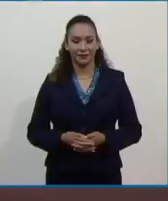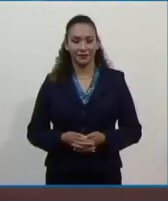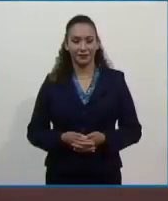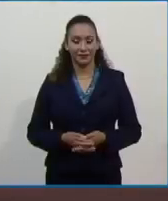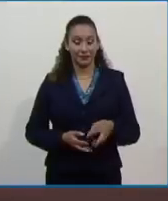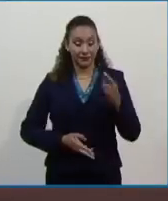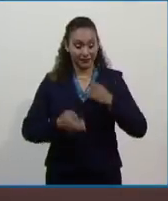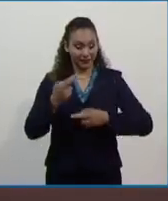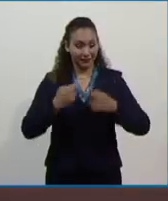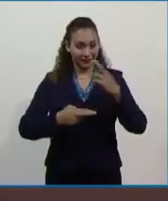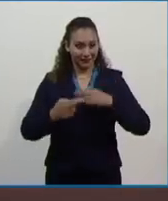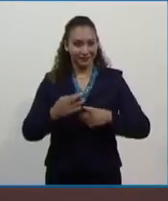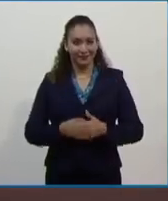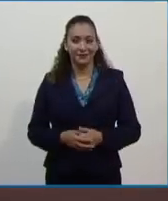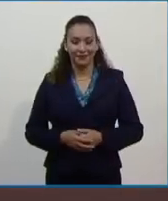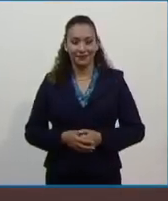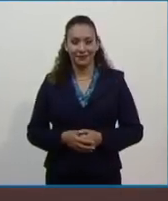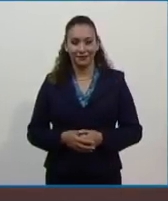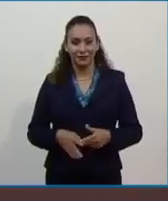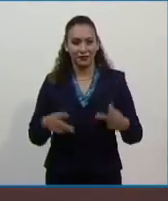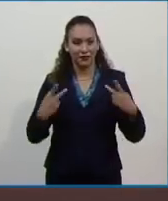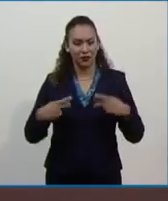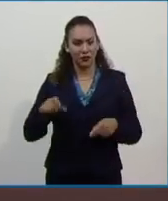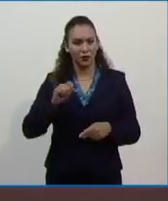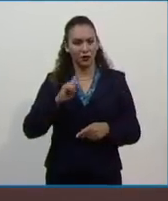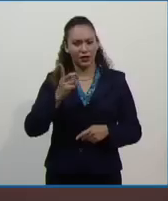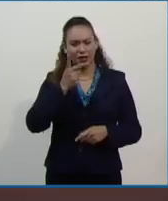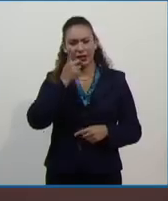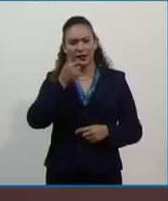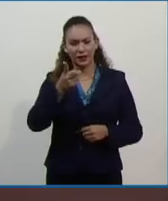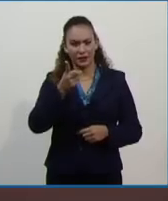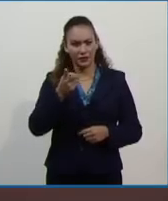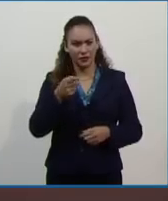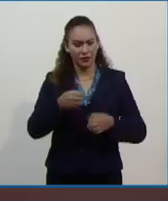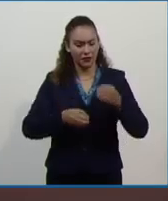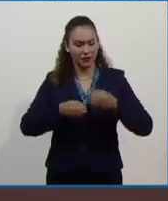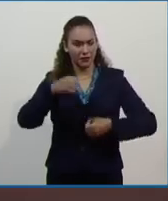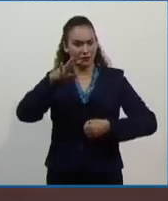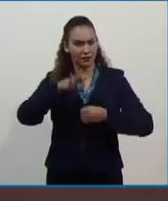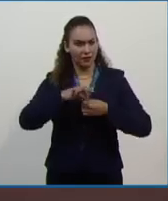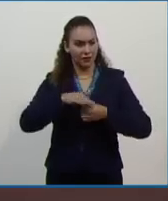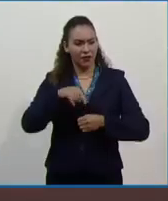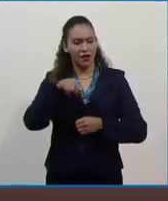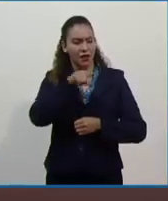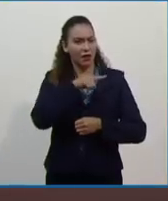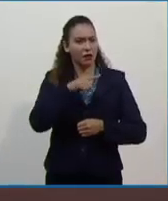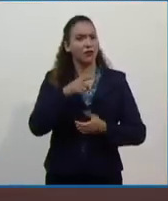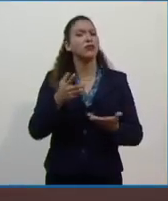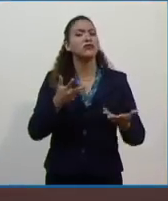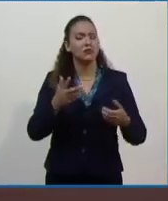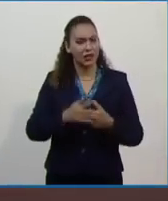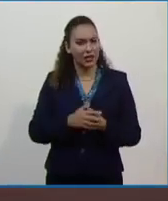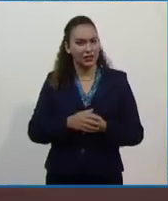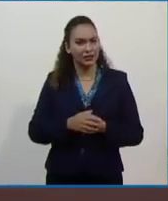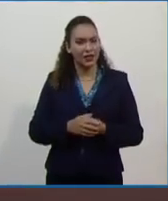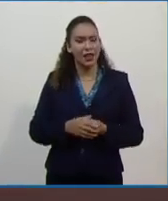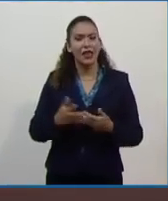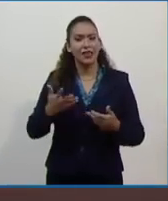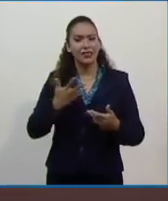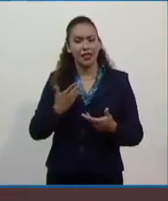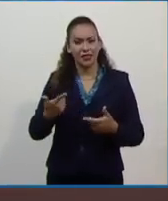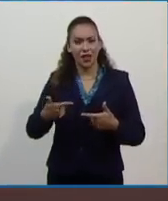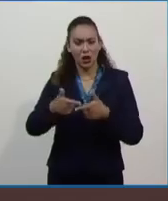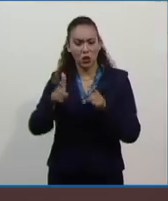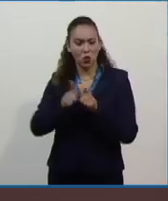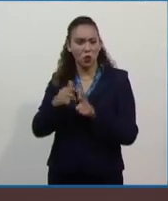Más adelante, especialistas aseguraron que el Tribunal Electoral debe evitar la sobrerepresentación en la